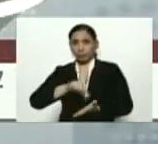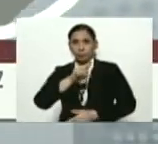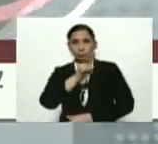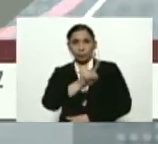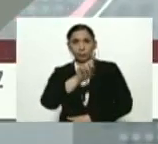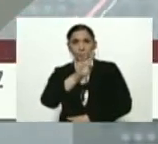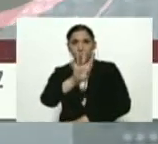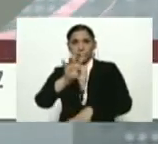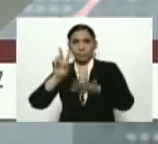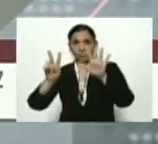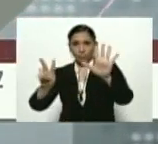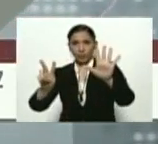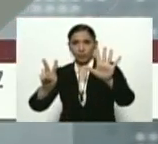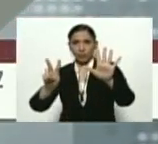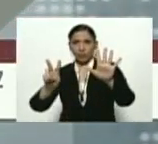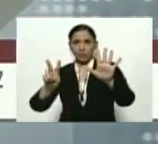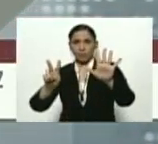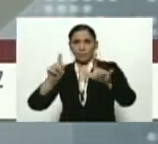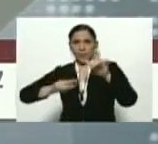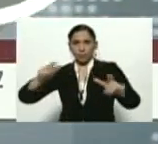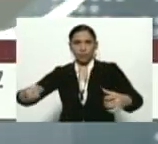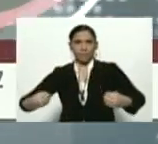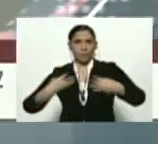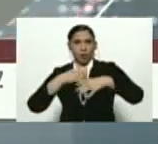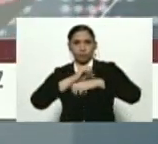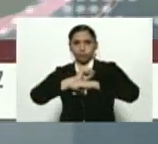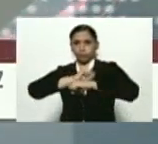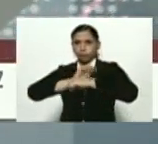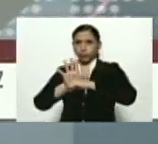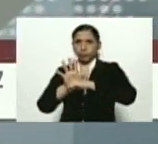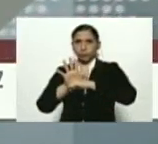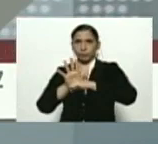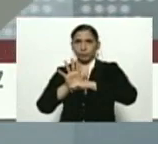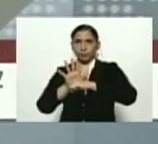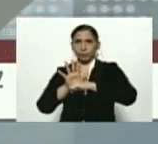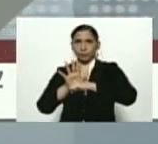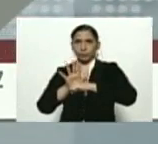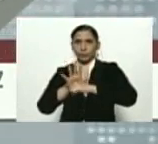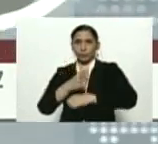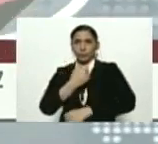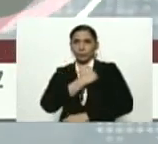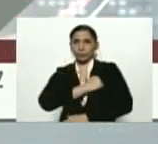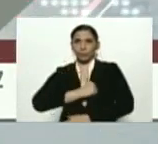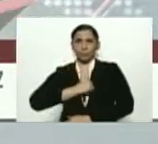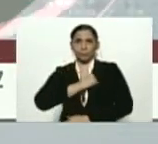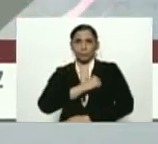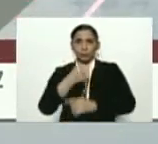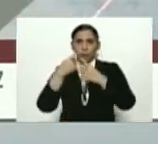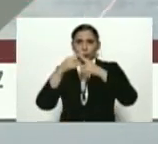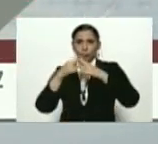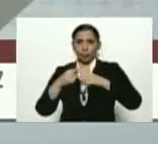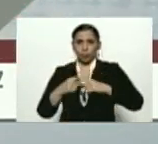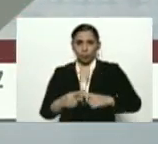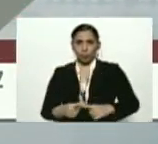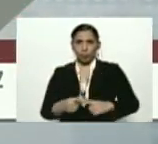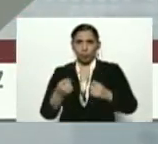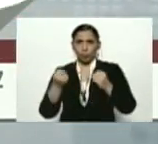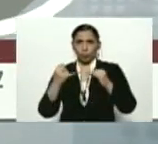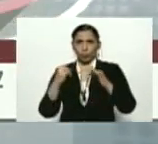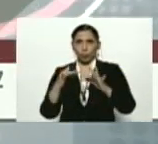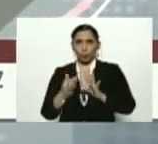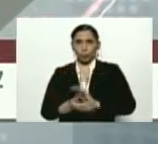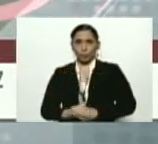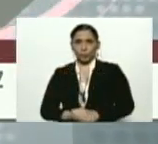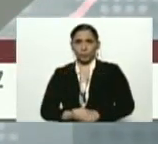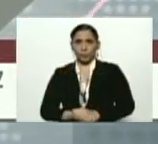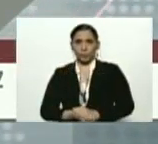147 casos activos positivos de COVID-19 y la lamentable cifra de 6 personas que han